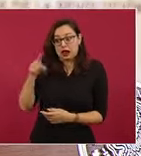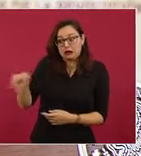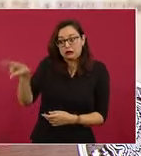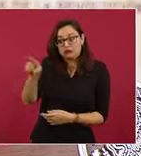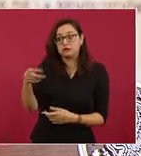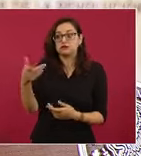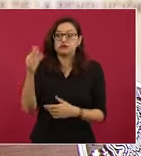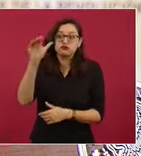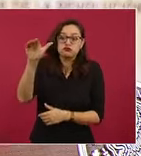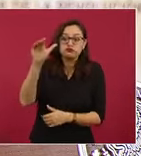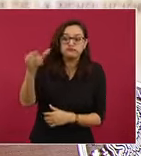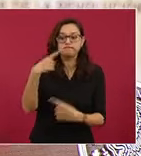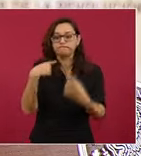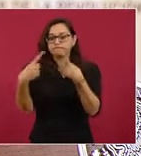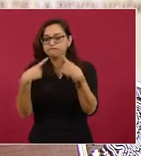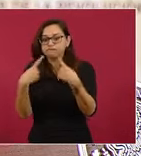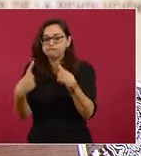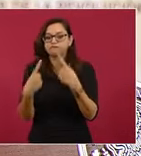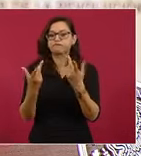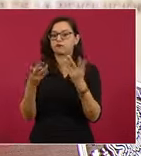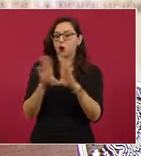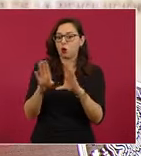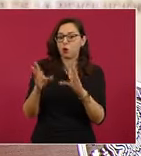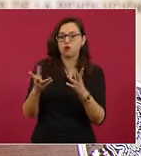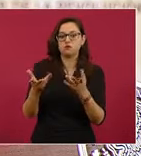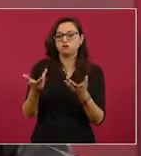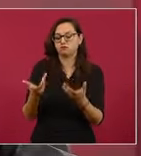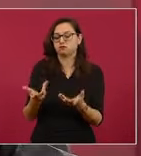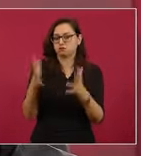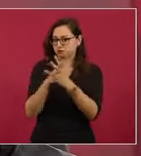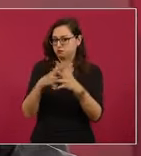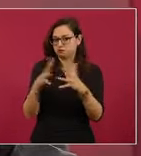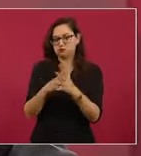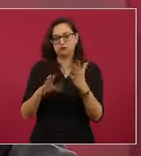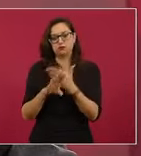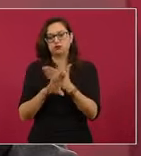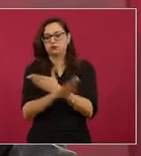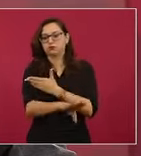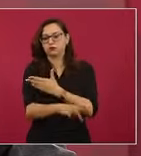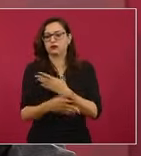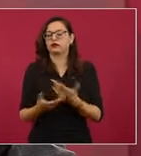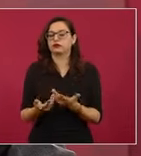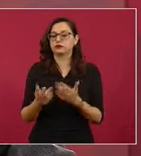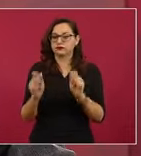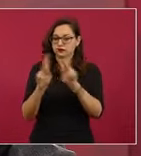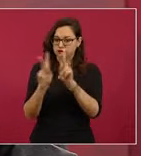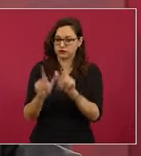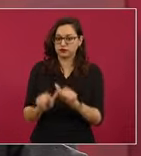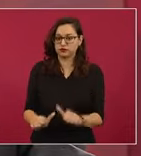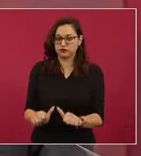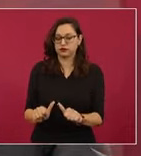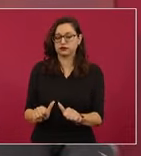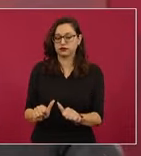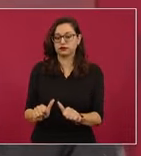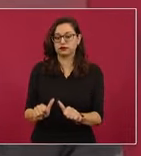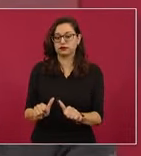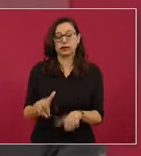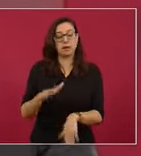diálogo para que no haya guerra, que haya paz, y sobre todo